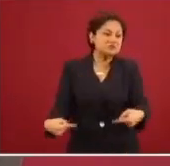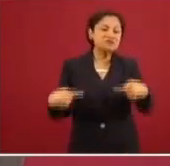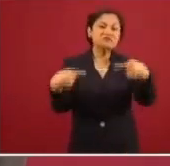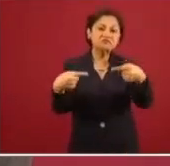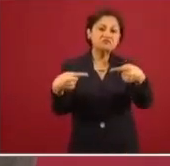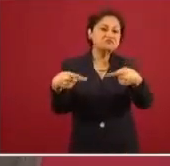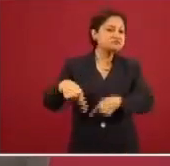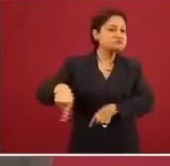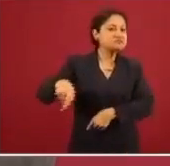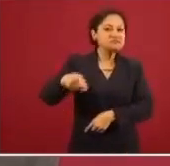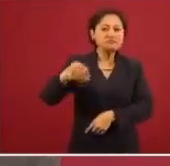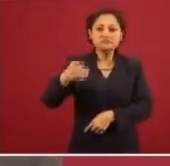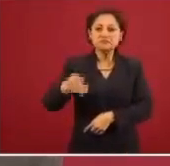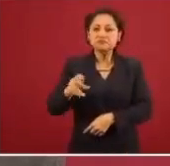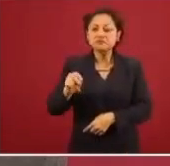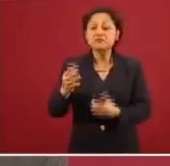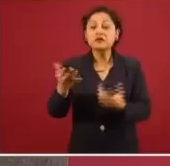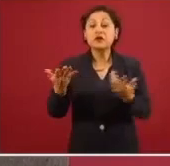Es